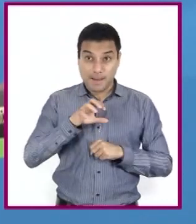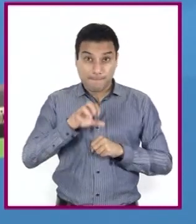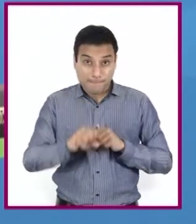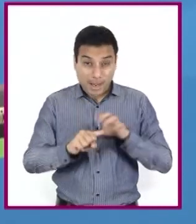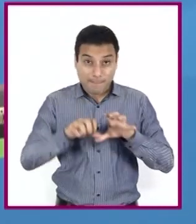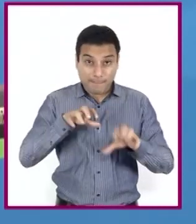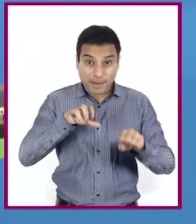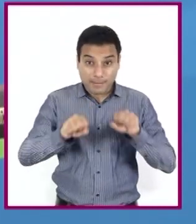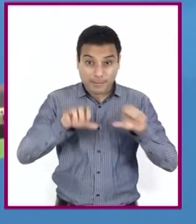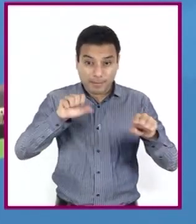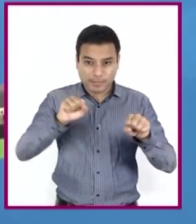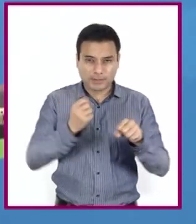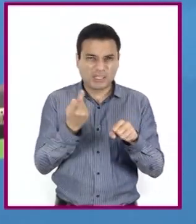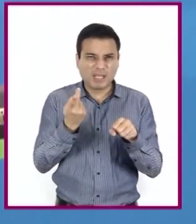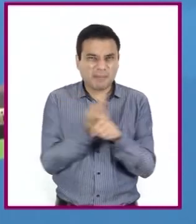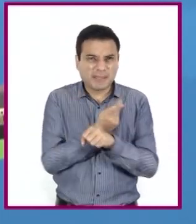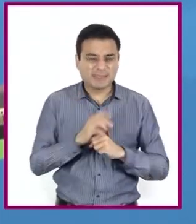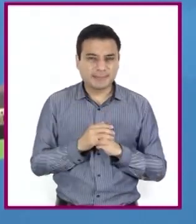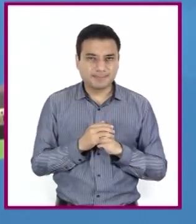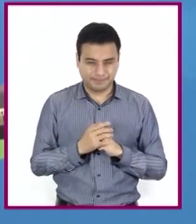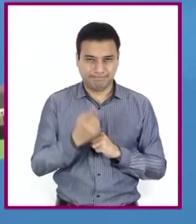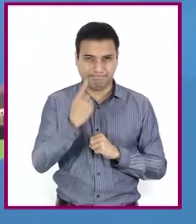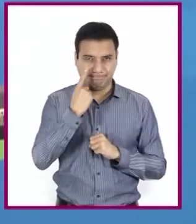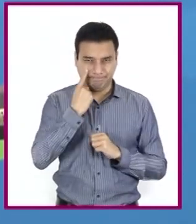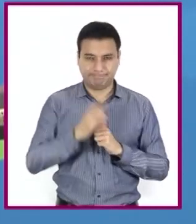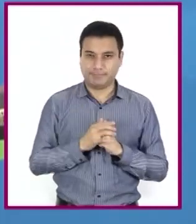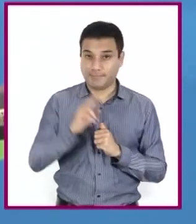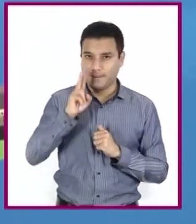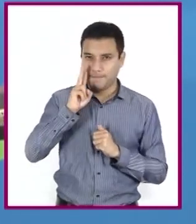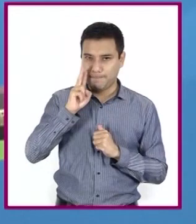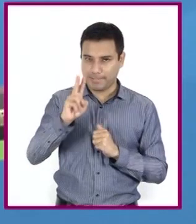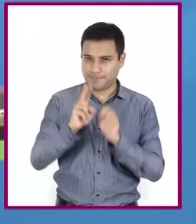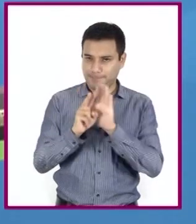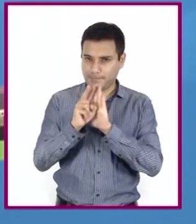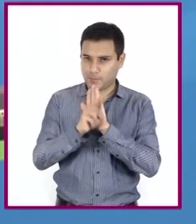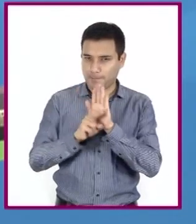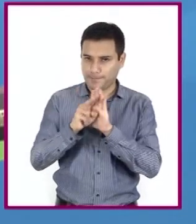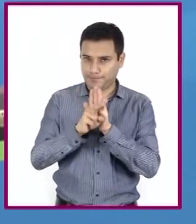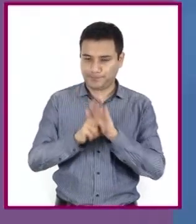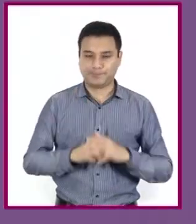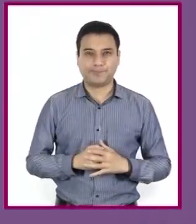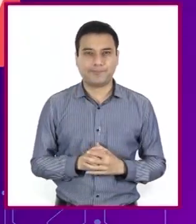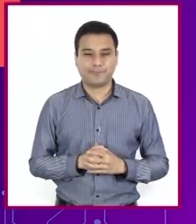del imperialismo, acompáñenos a ver y a escuchar el siguiente video.